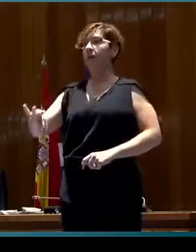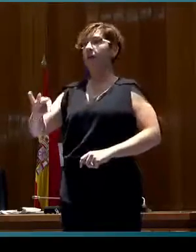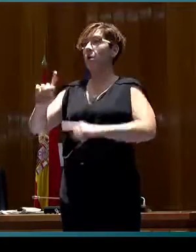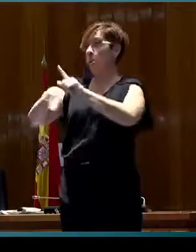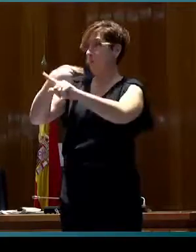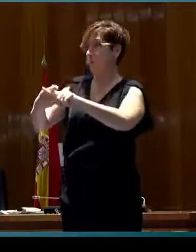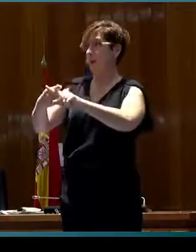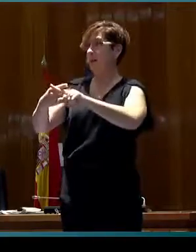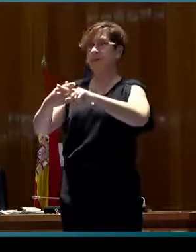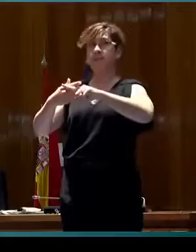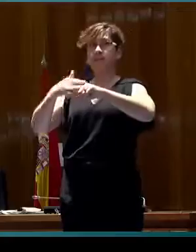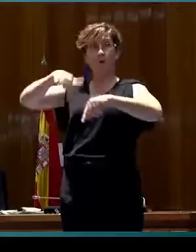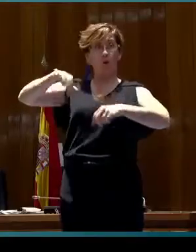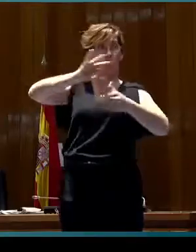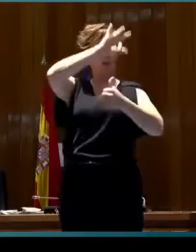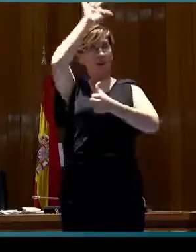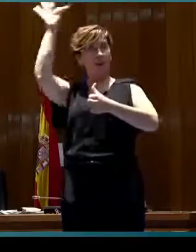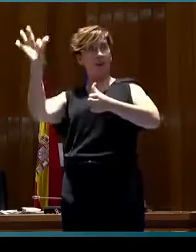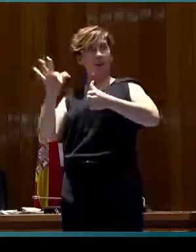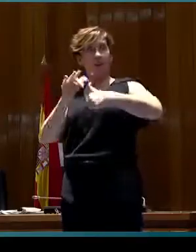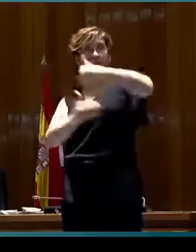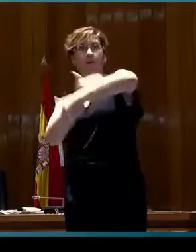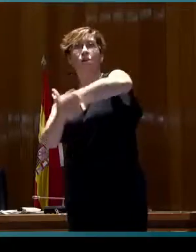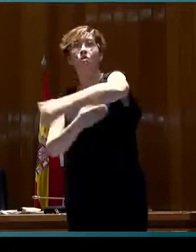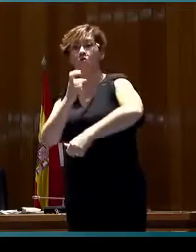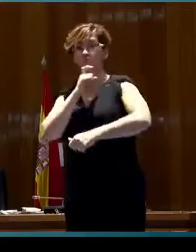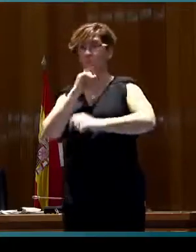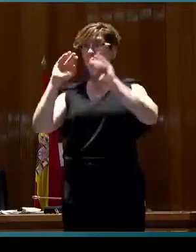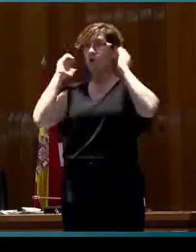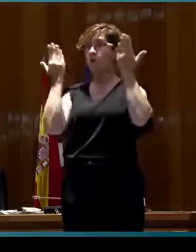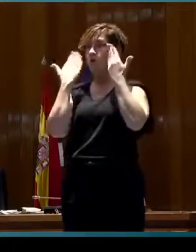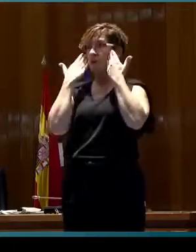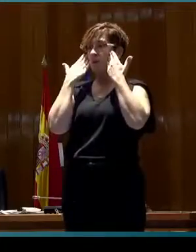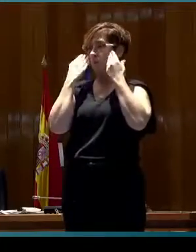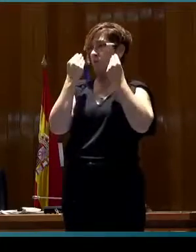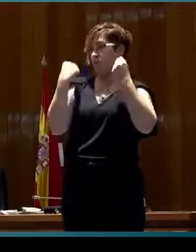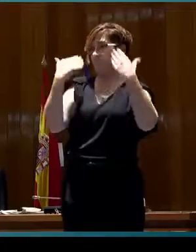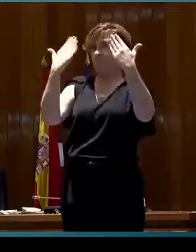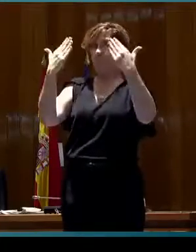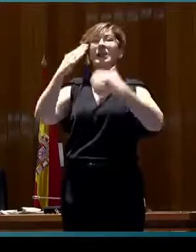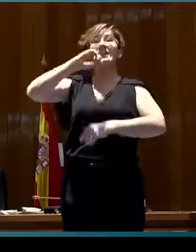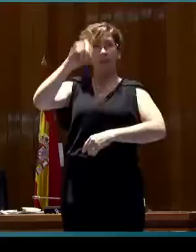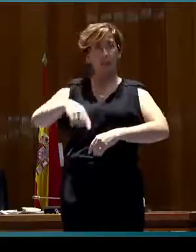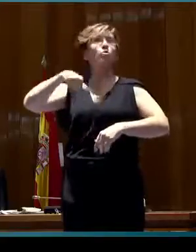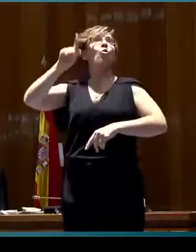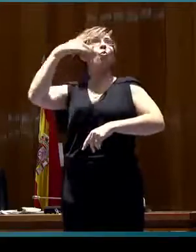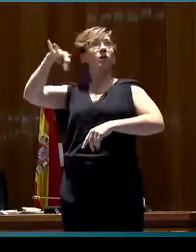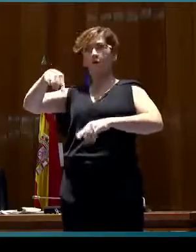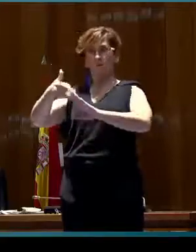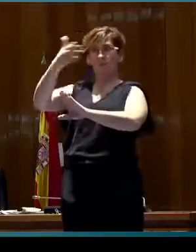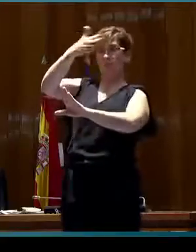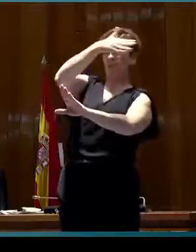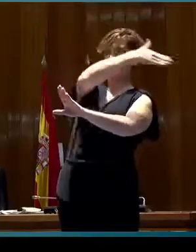está llevando hoy este congreso y, fundamentalmente, el cómo ha estado llevando los congresos anteriores. La